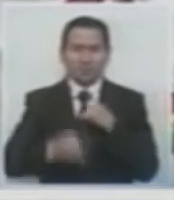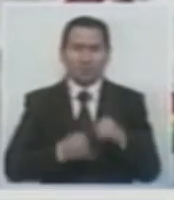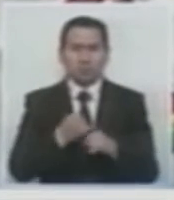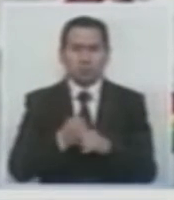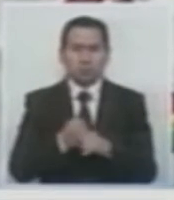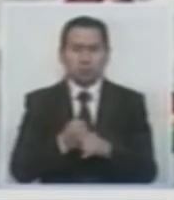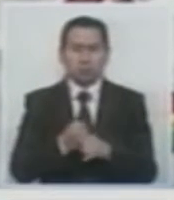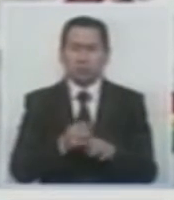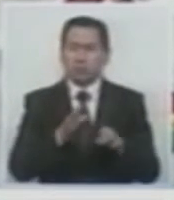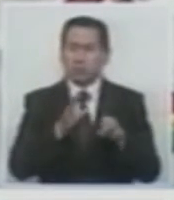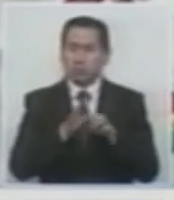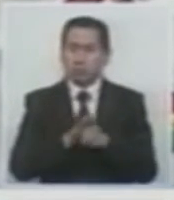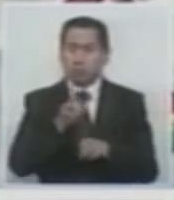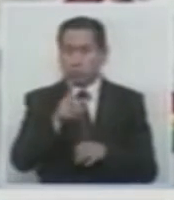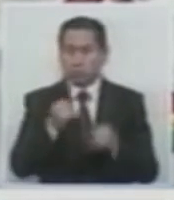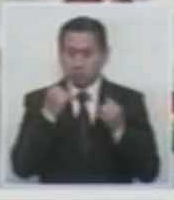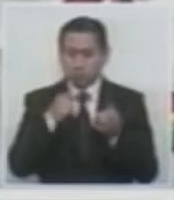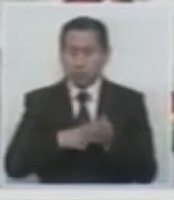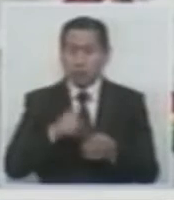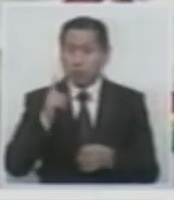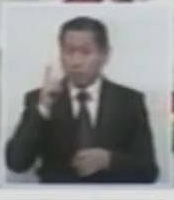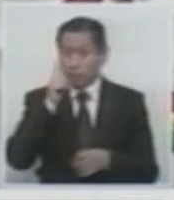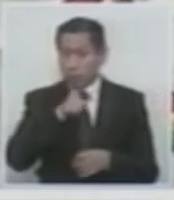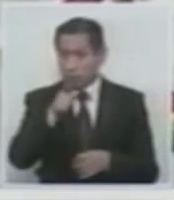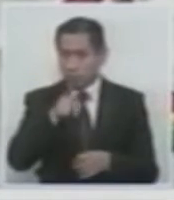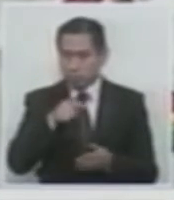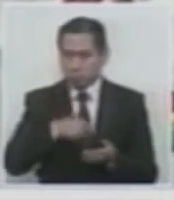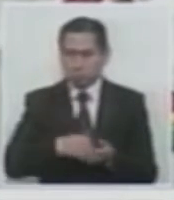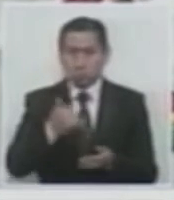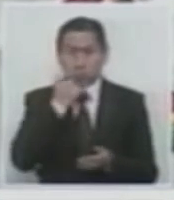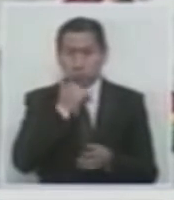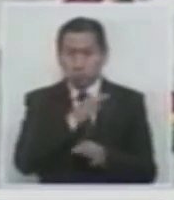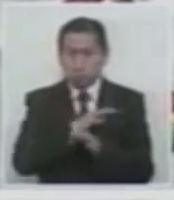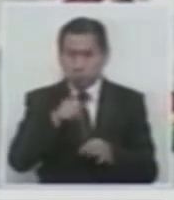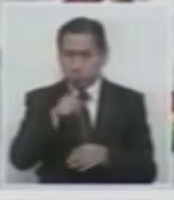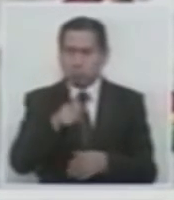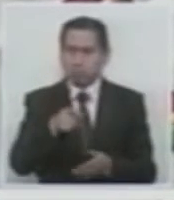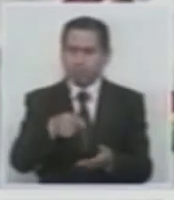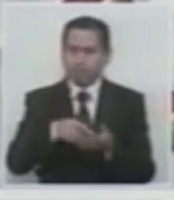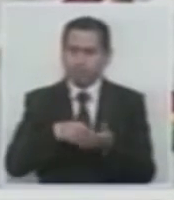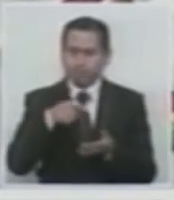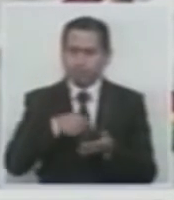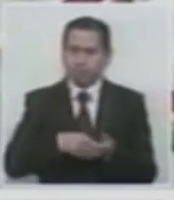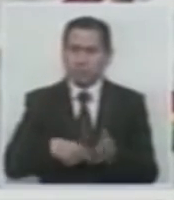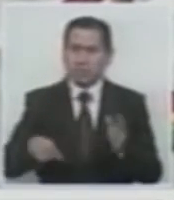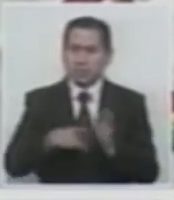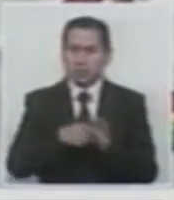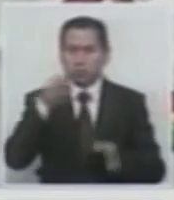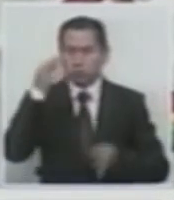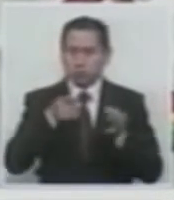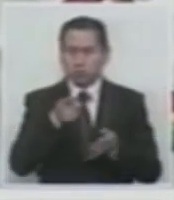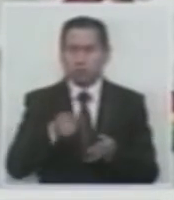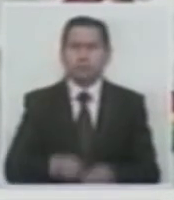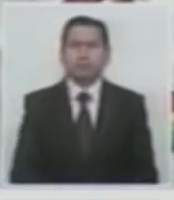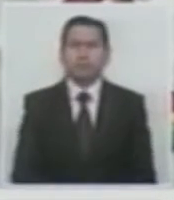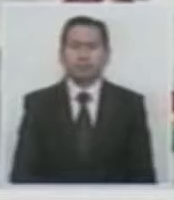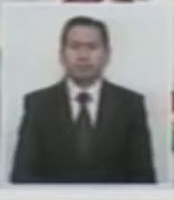que si han proporcionado información falsa o inexacta serán sometidos a la ley